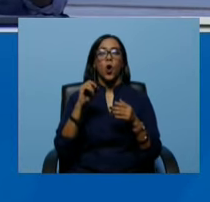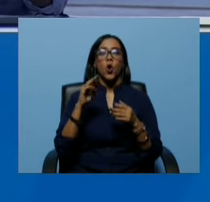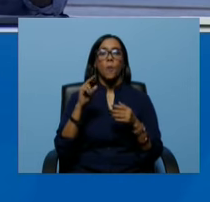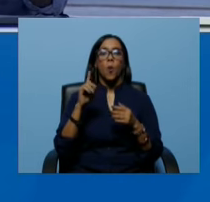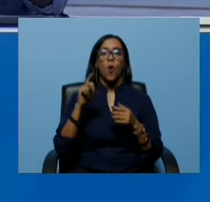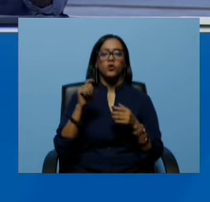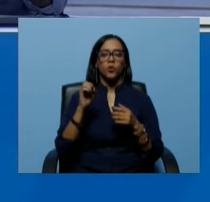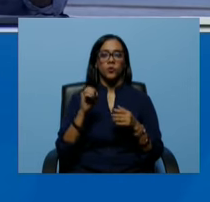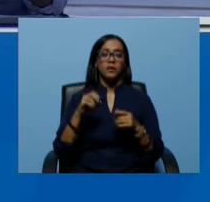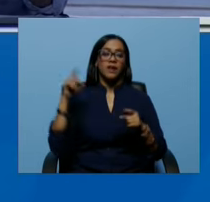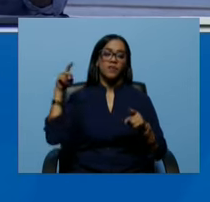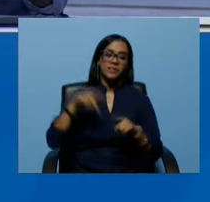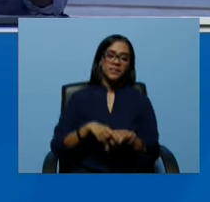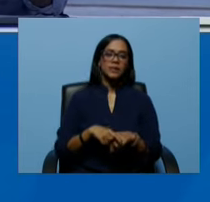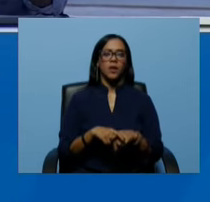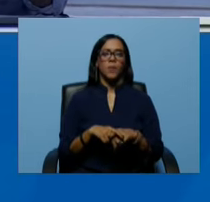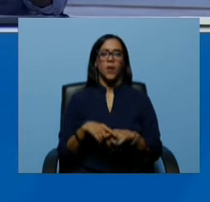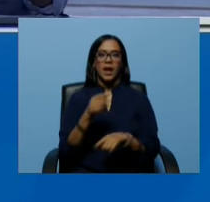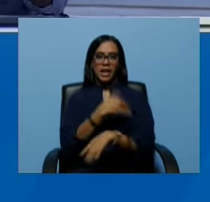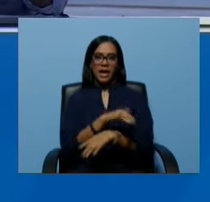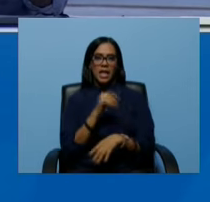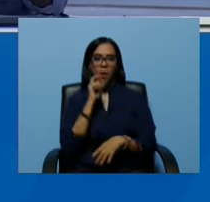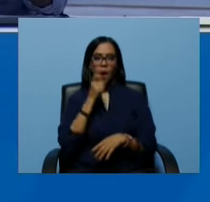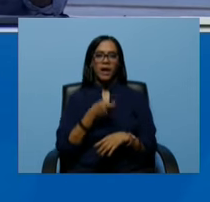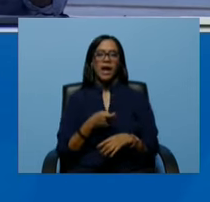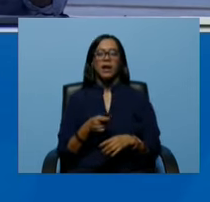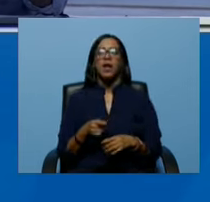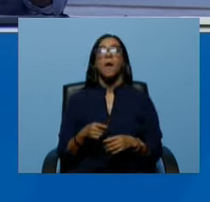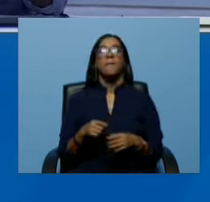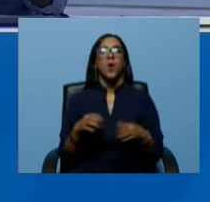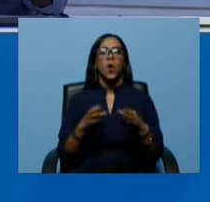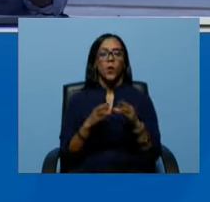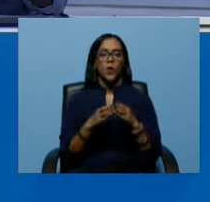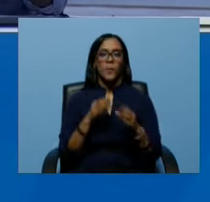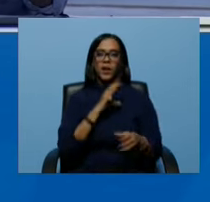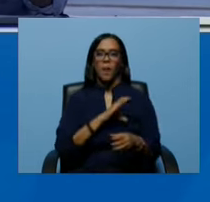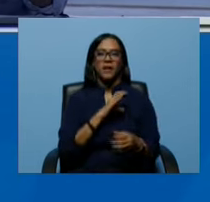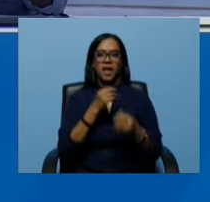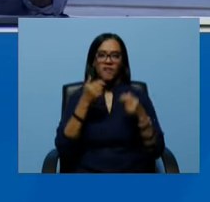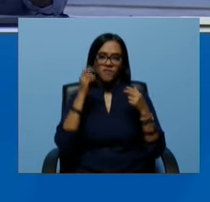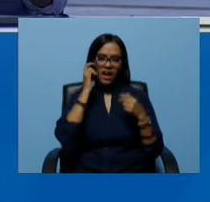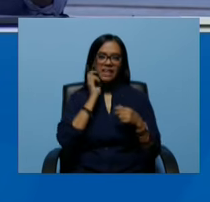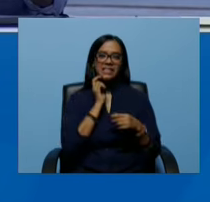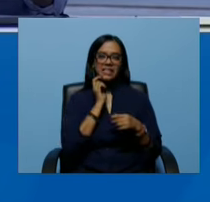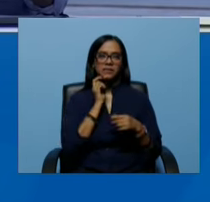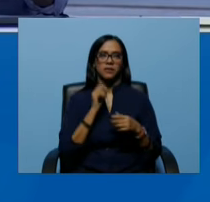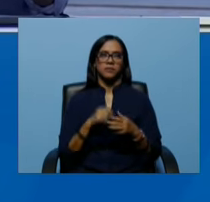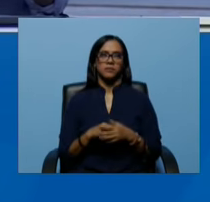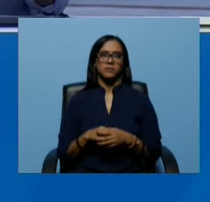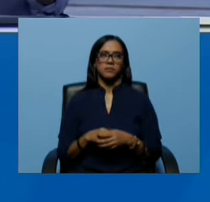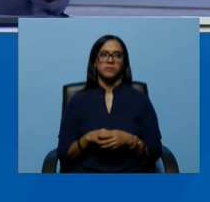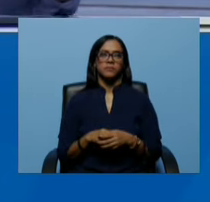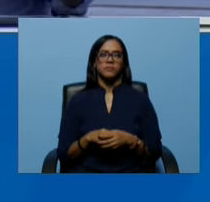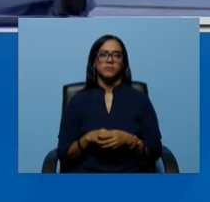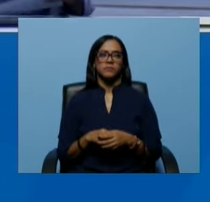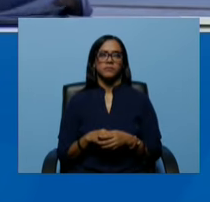y arrastrado por las calles de Guanare por las bandas de los comanditos fascistas? Primitivo.